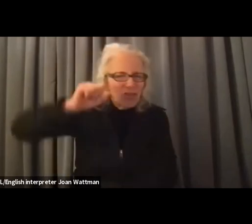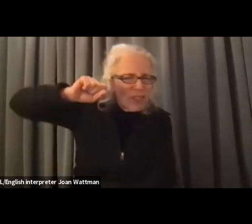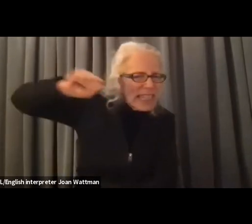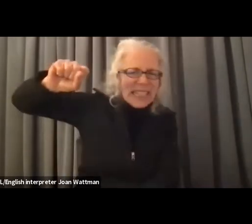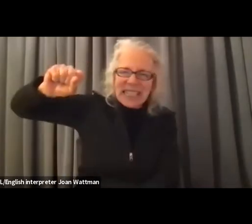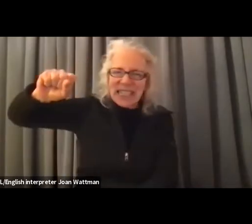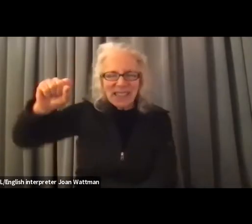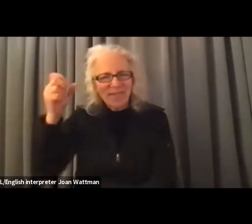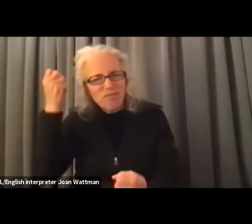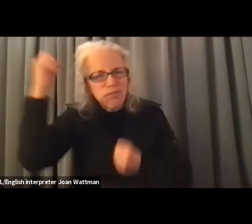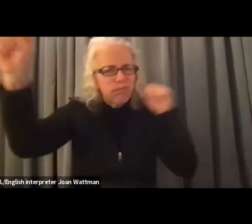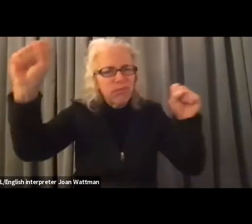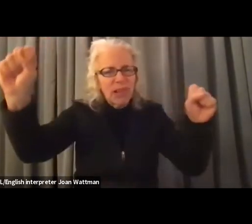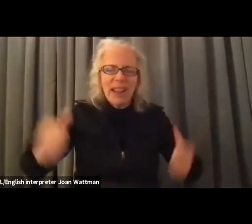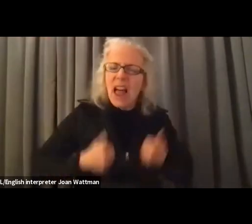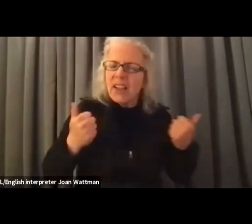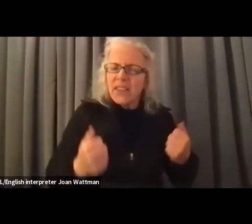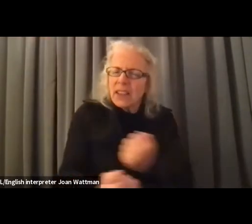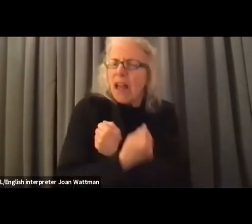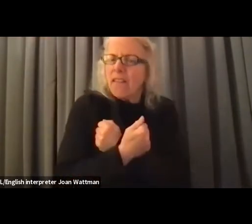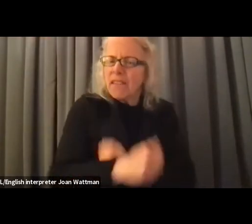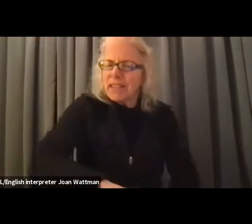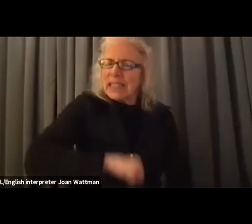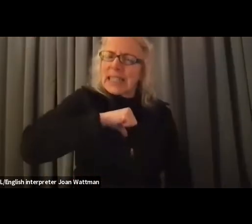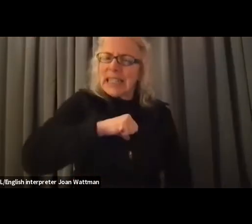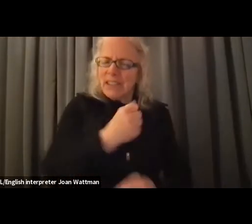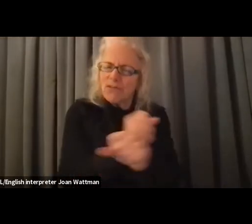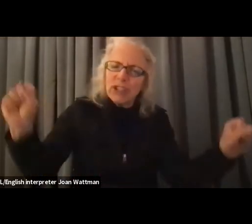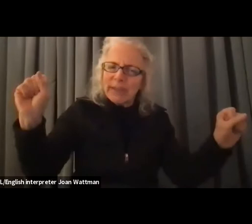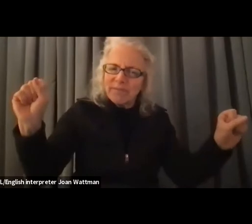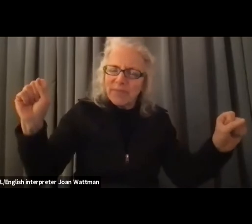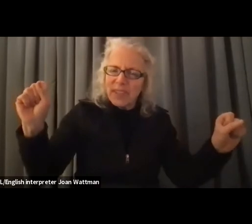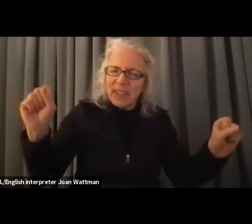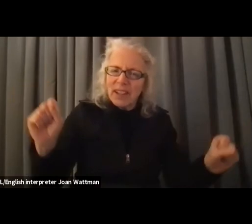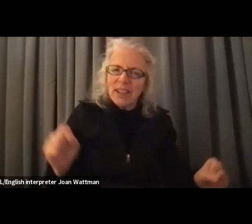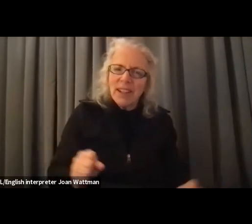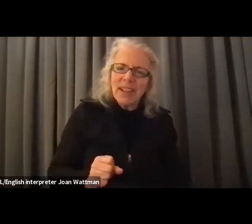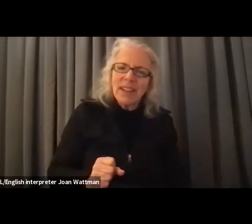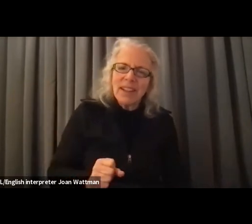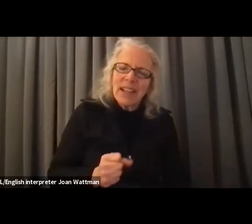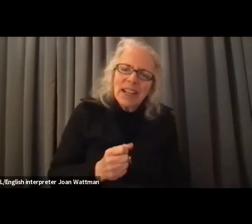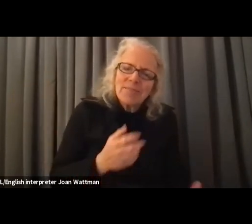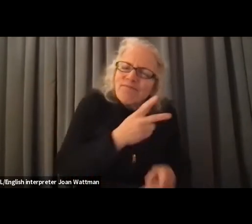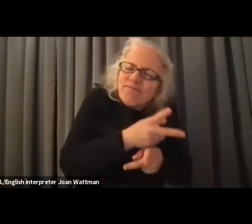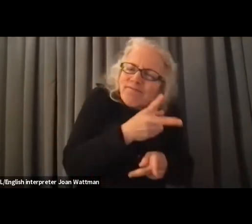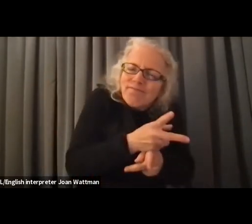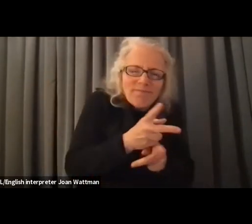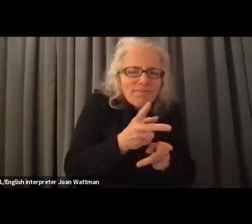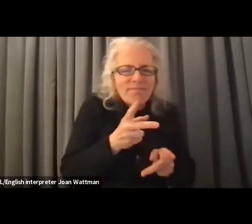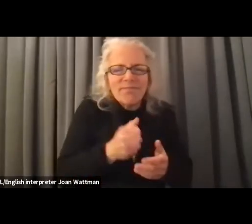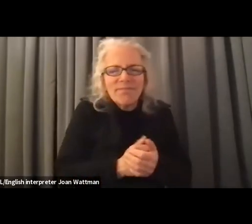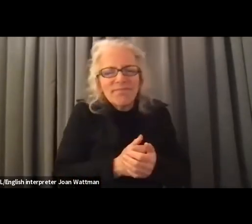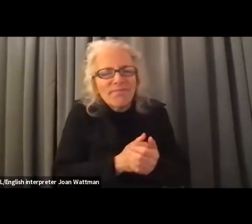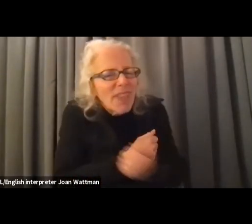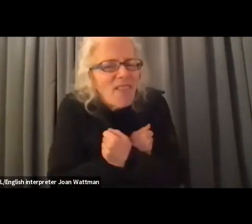amor por el cuidado, de amor por seguir permitiendo que este planeta